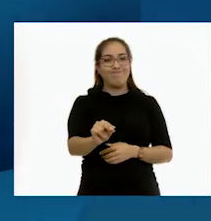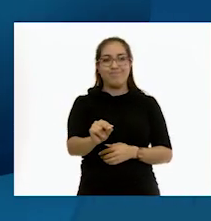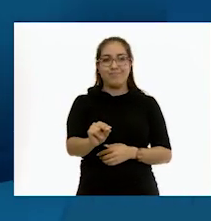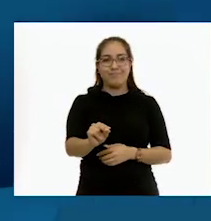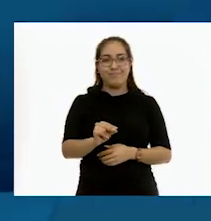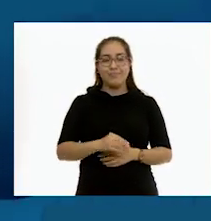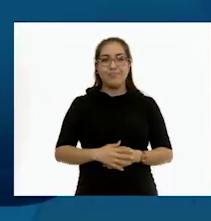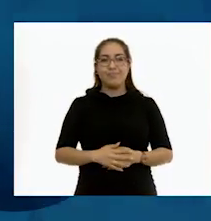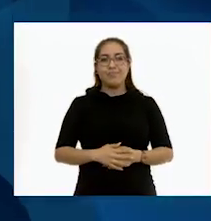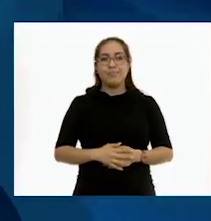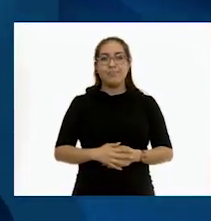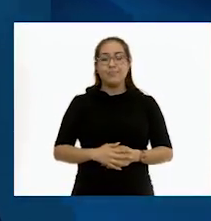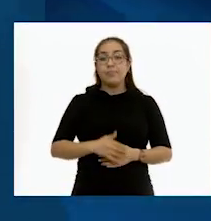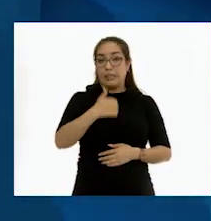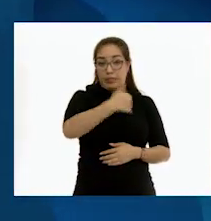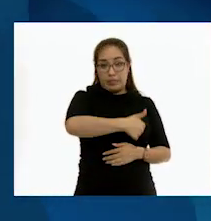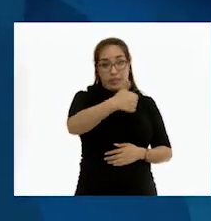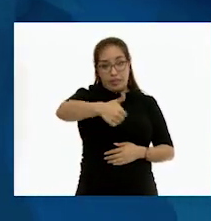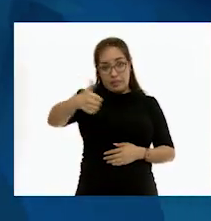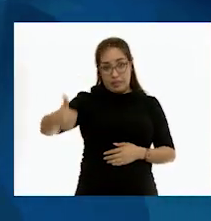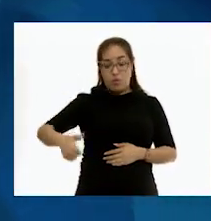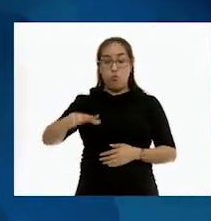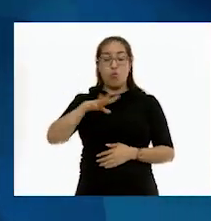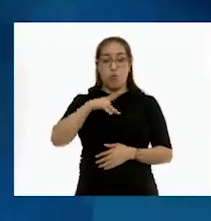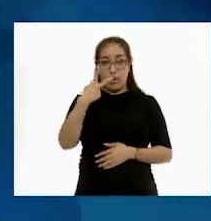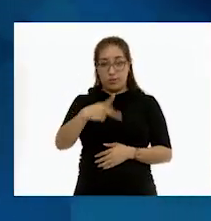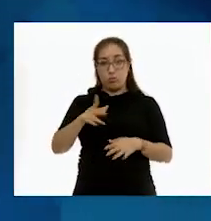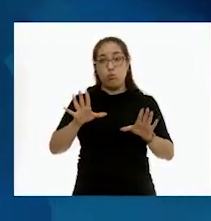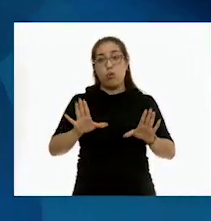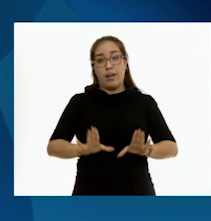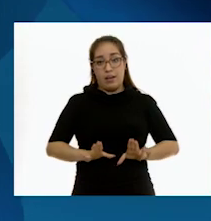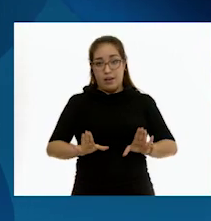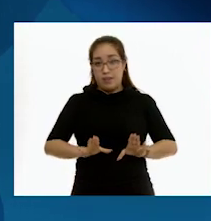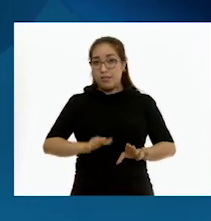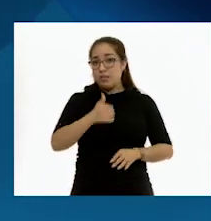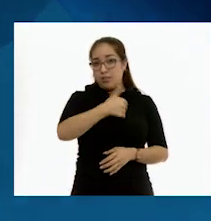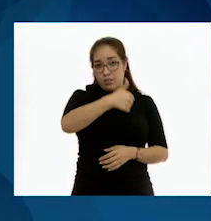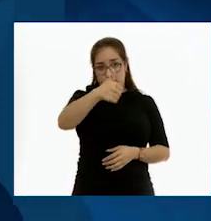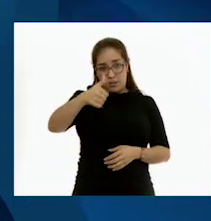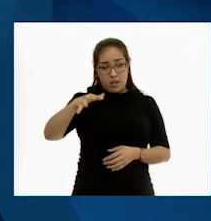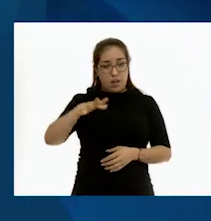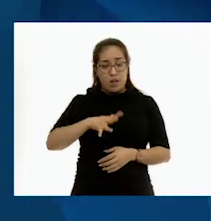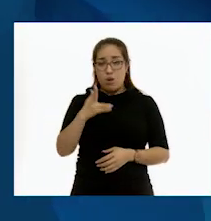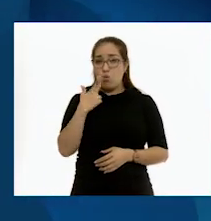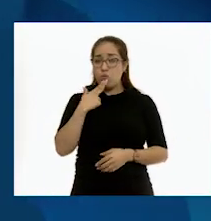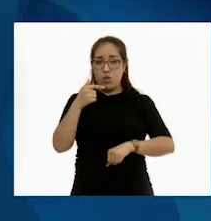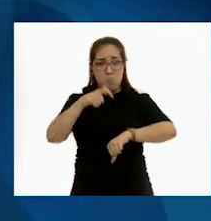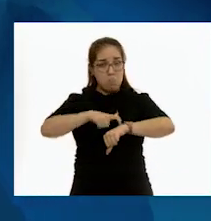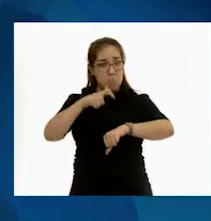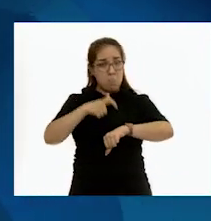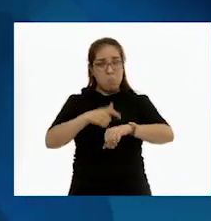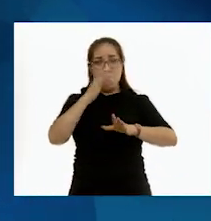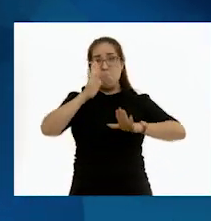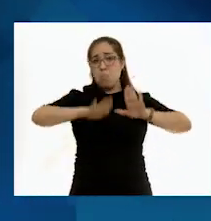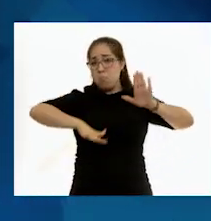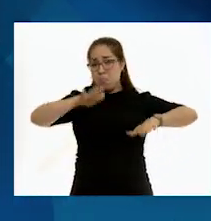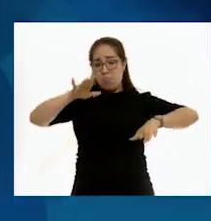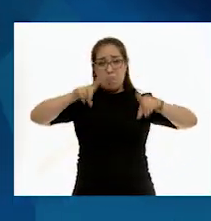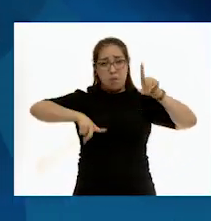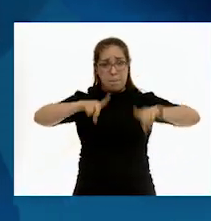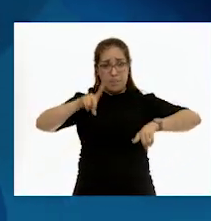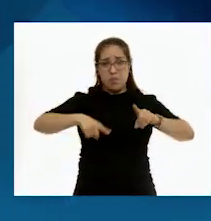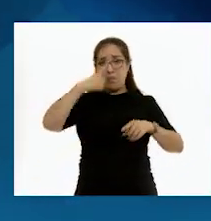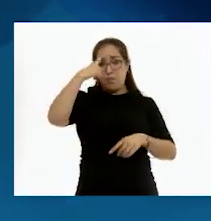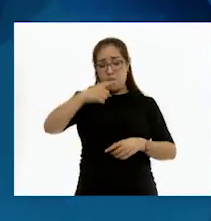En realidad, cada una tiene características y recursos propios y se usan en momentos específicos para comunicar algo